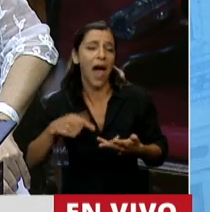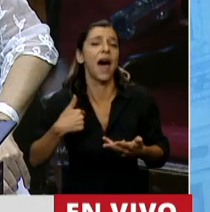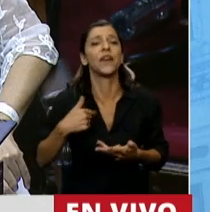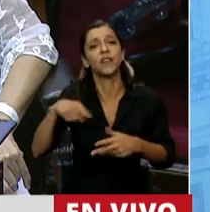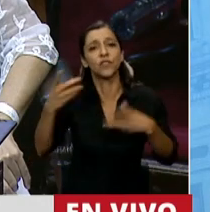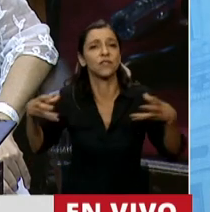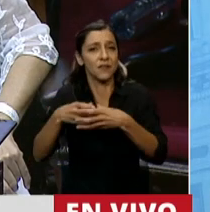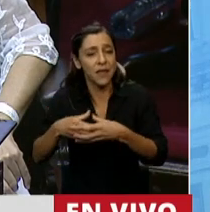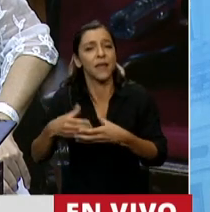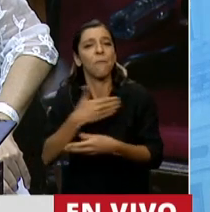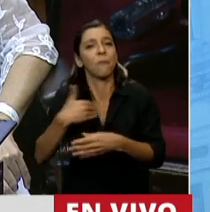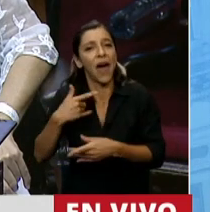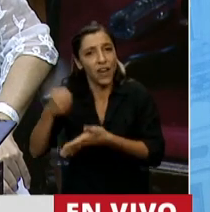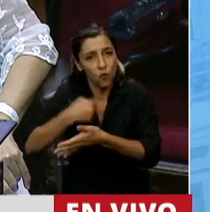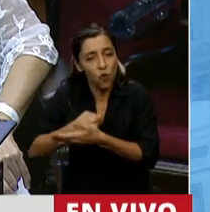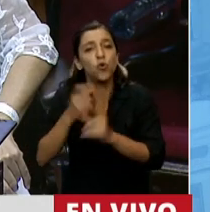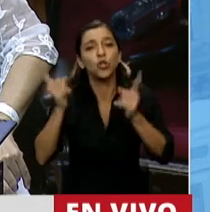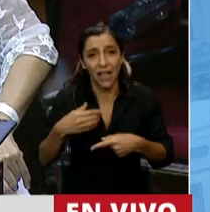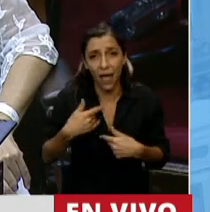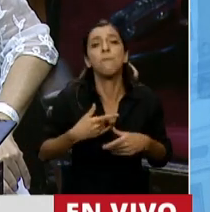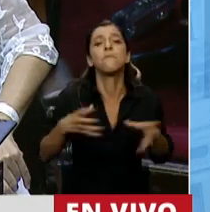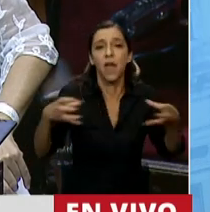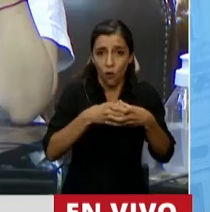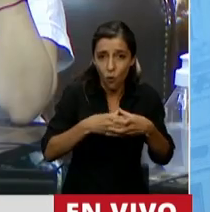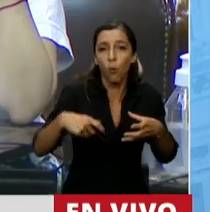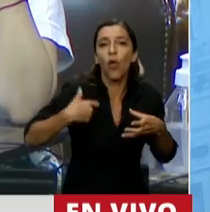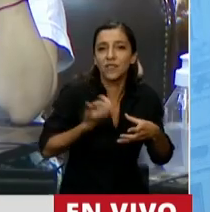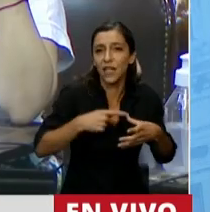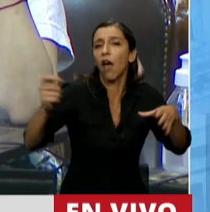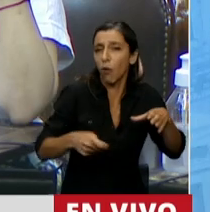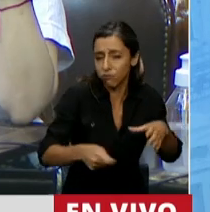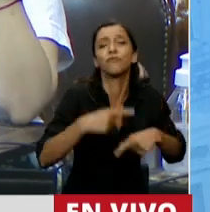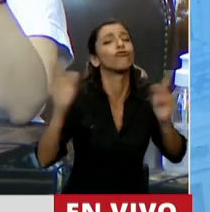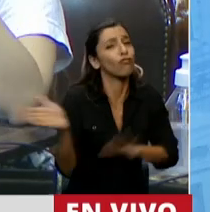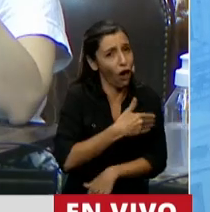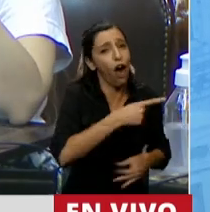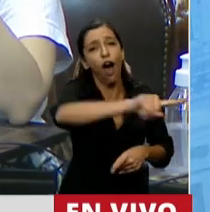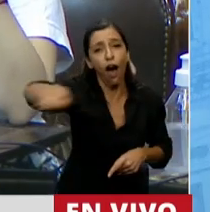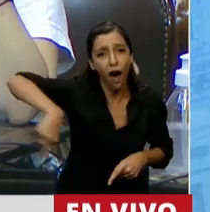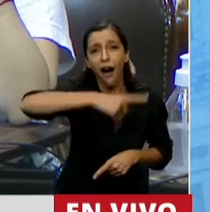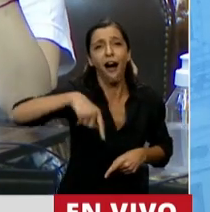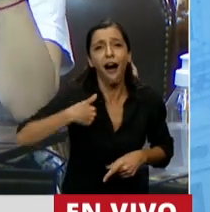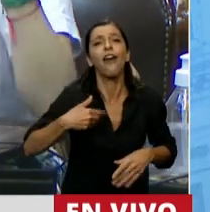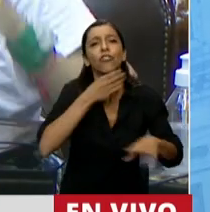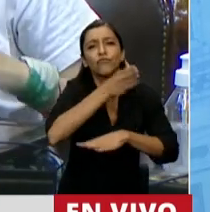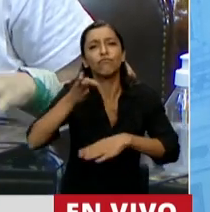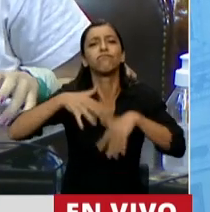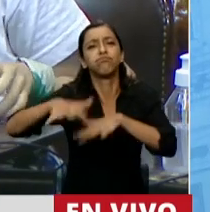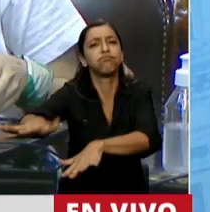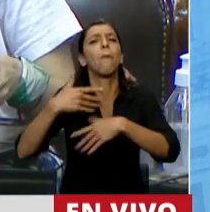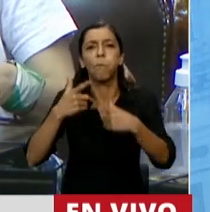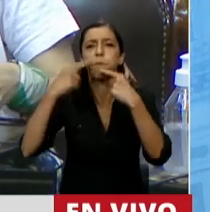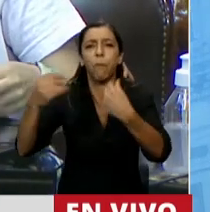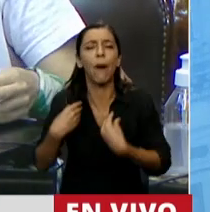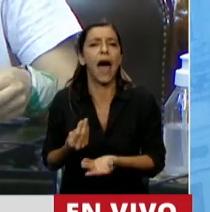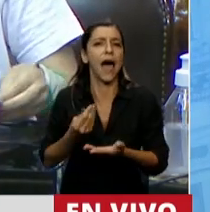lucha, también por las piqueteras, todas esas mujeres que salieron a pelear por sus diferentes derechos, por el derecho a